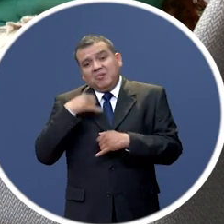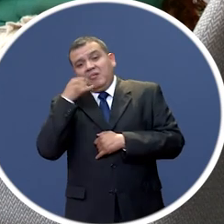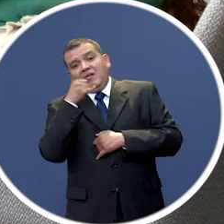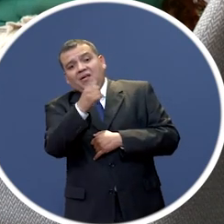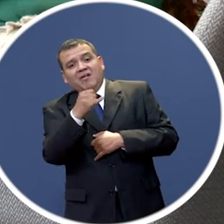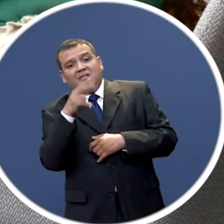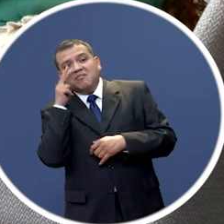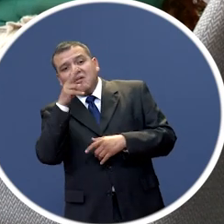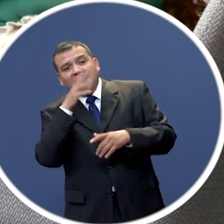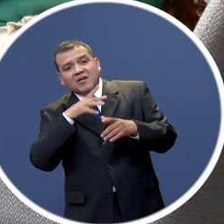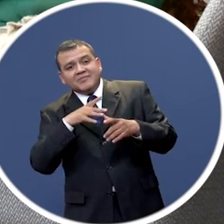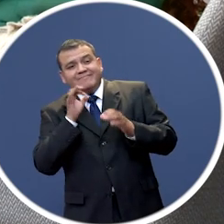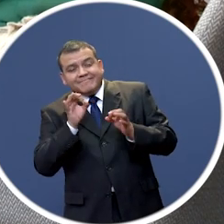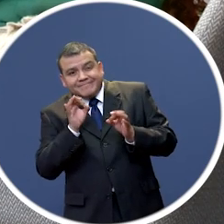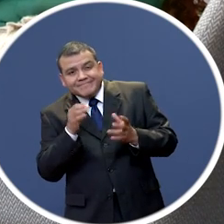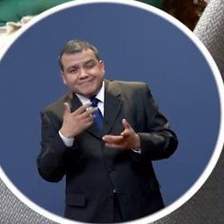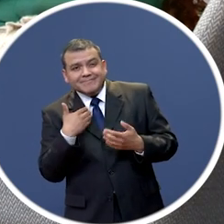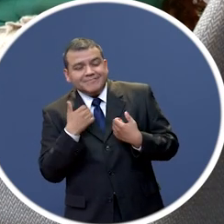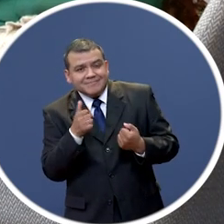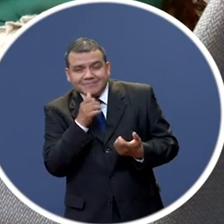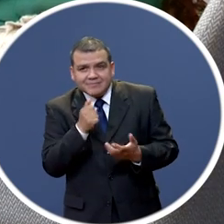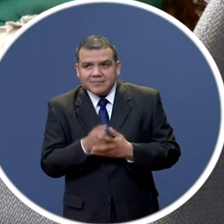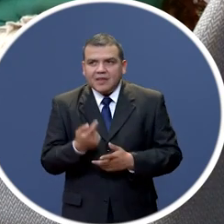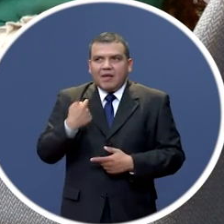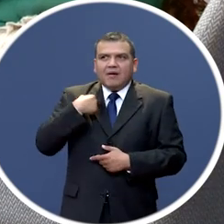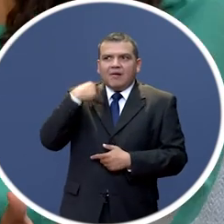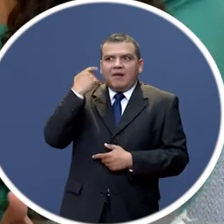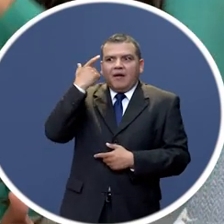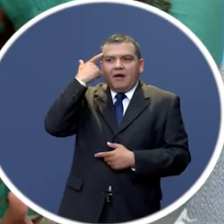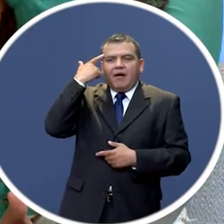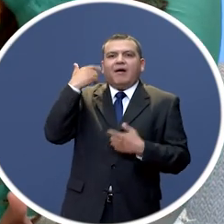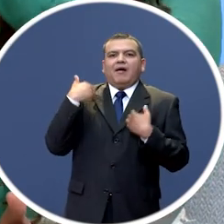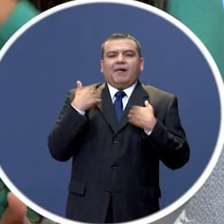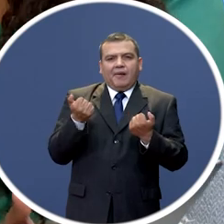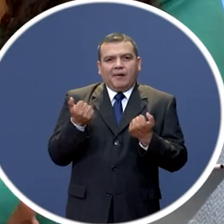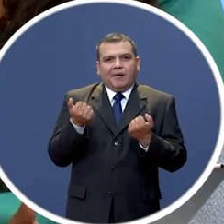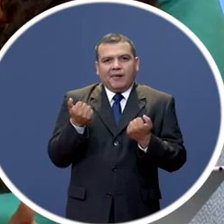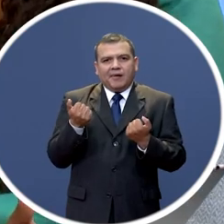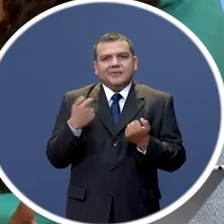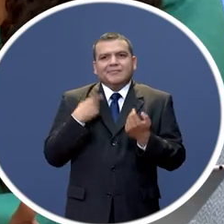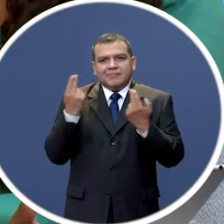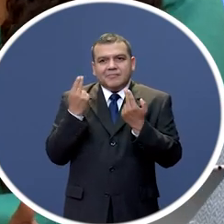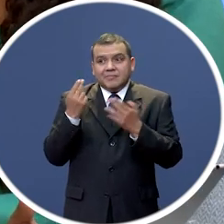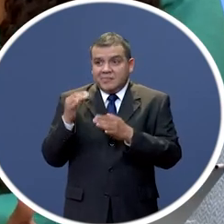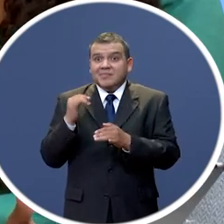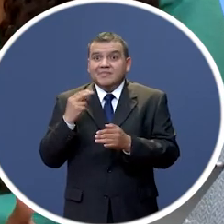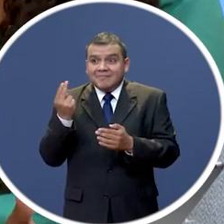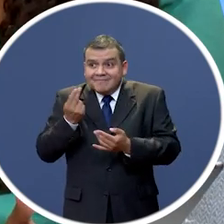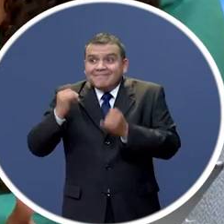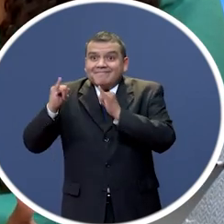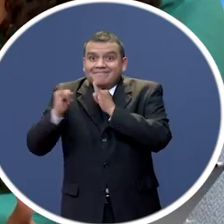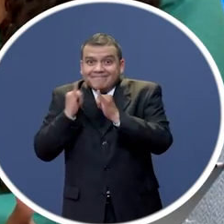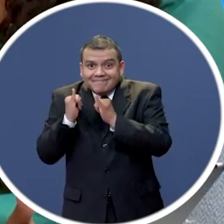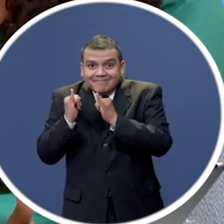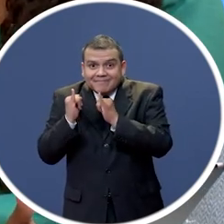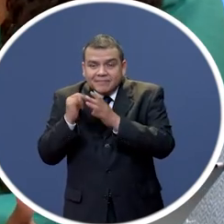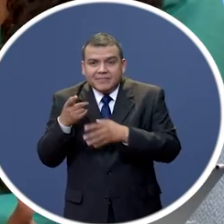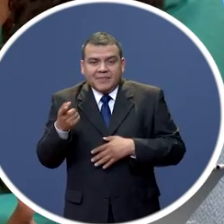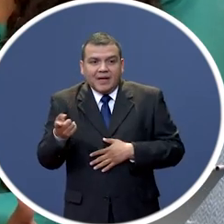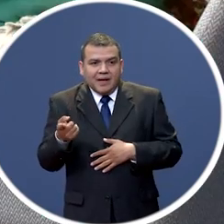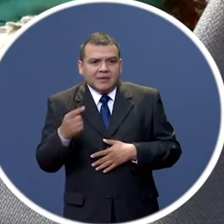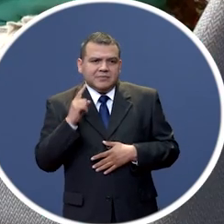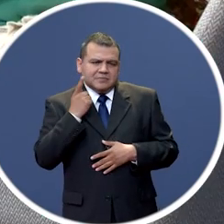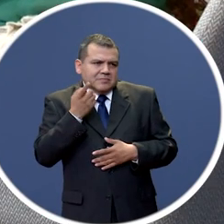cerquita de ellos. Entonces, pues fue cuando yo entendí la necesidad y me dijo, si no hay intérprete, nosotros no podemos